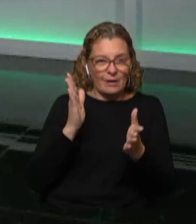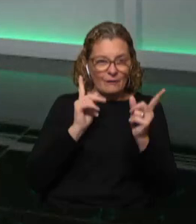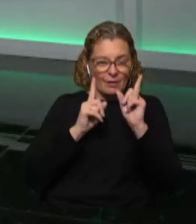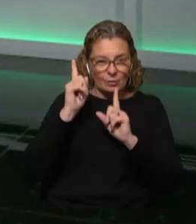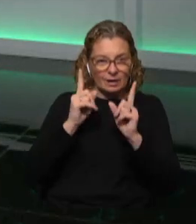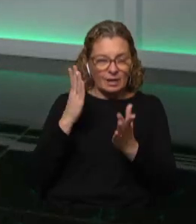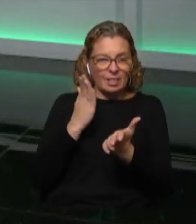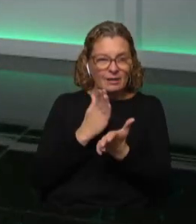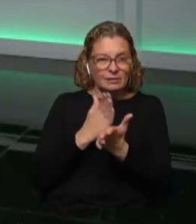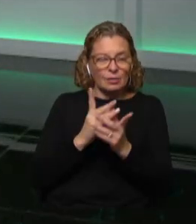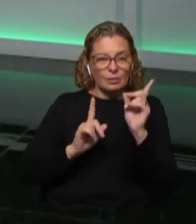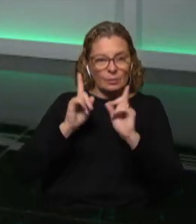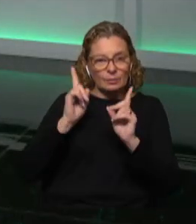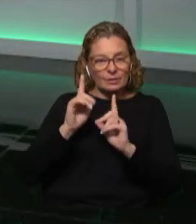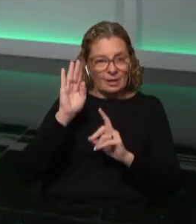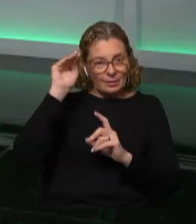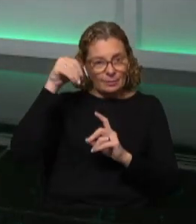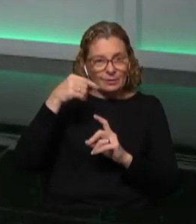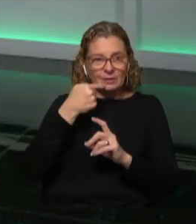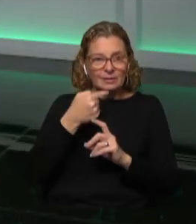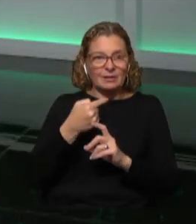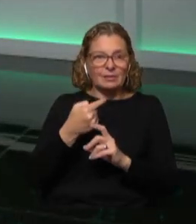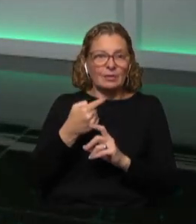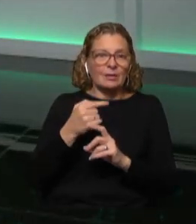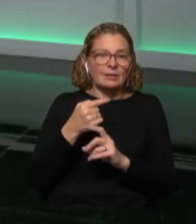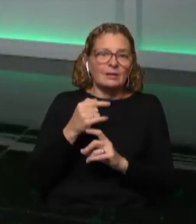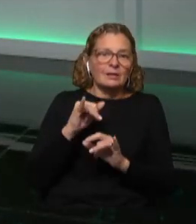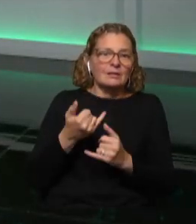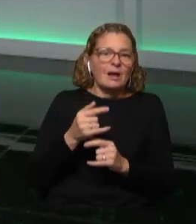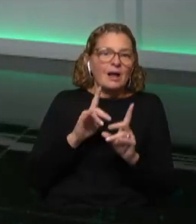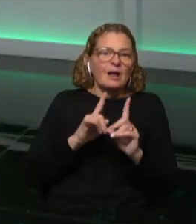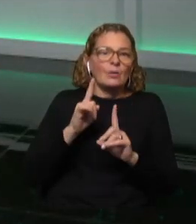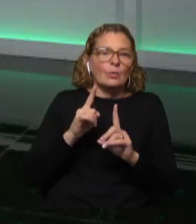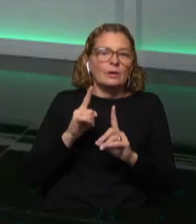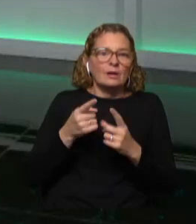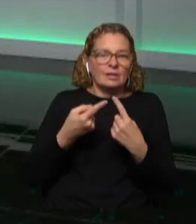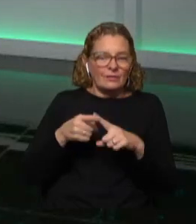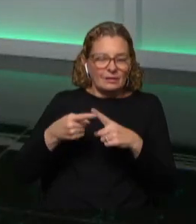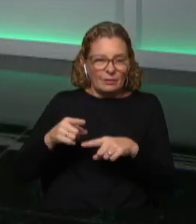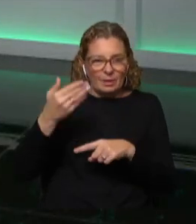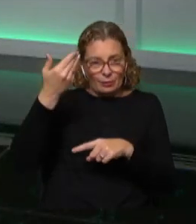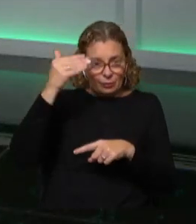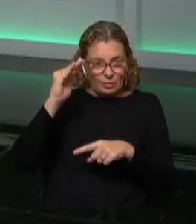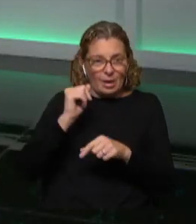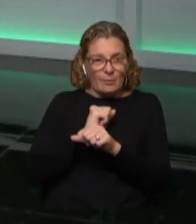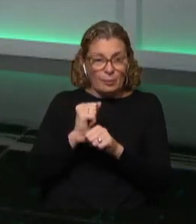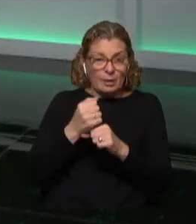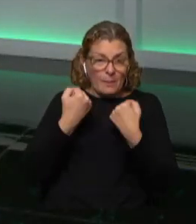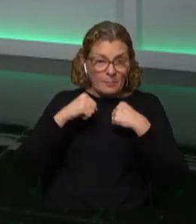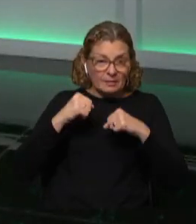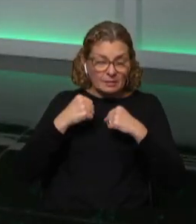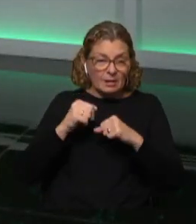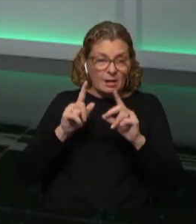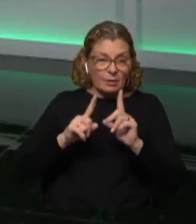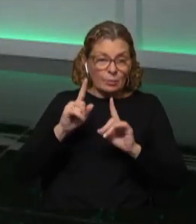de la Universidad de la República, afirma que ya hay algunas herramientas que las autoridades pueden poner en práctica, algunas de